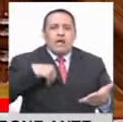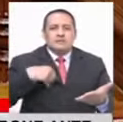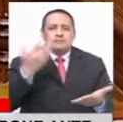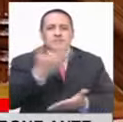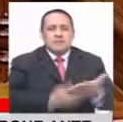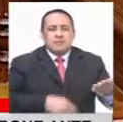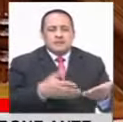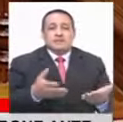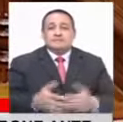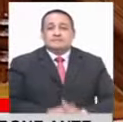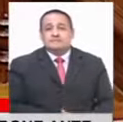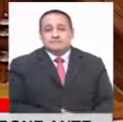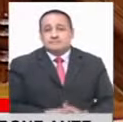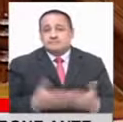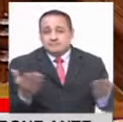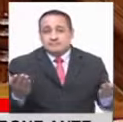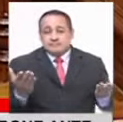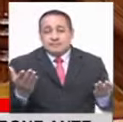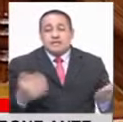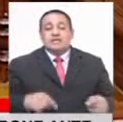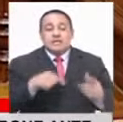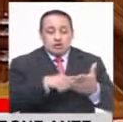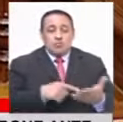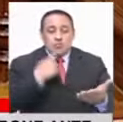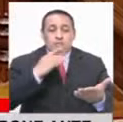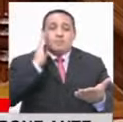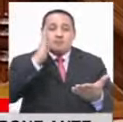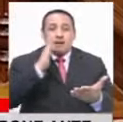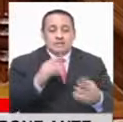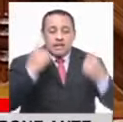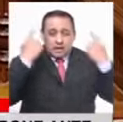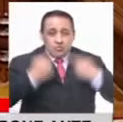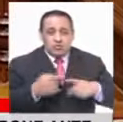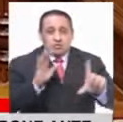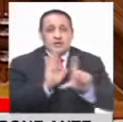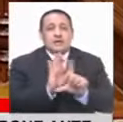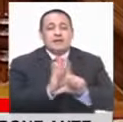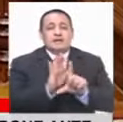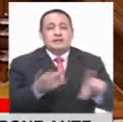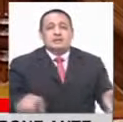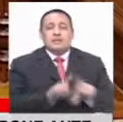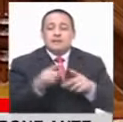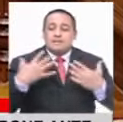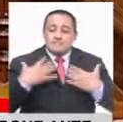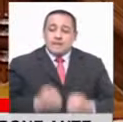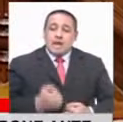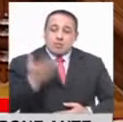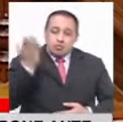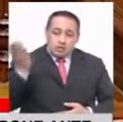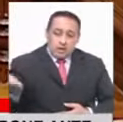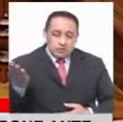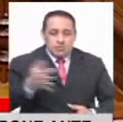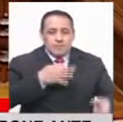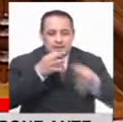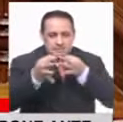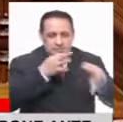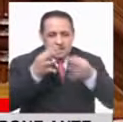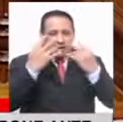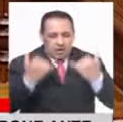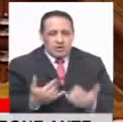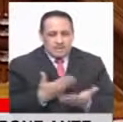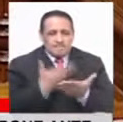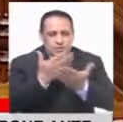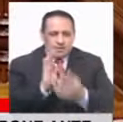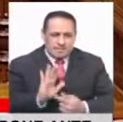En breves minutos, y como está estipulado en el marco legal vigente, mi abogado se encargará de explicar y